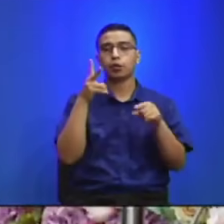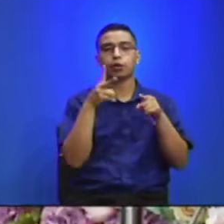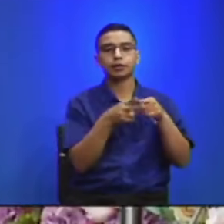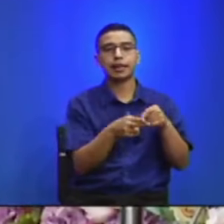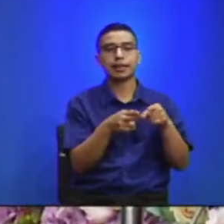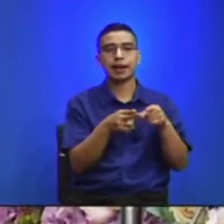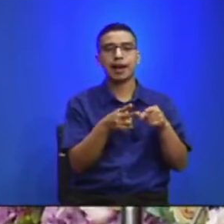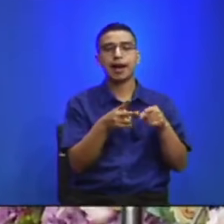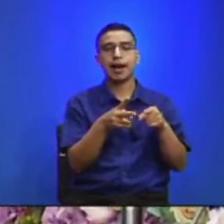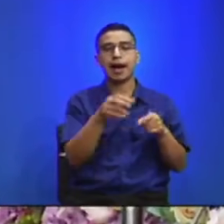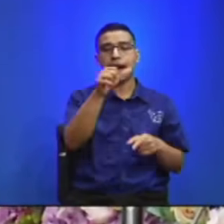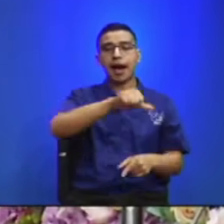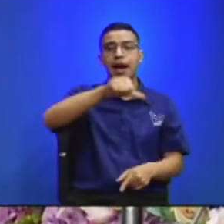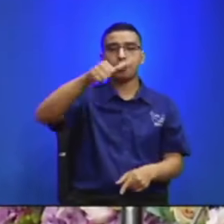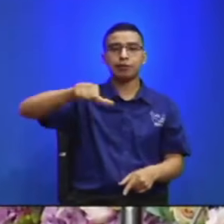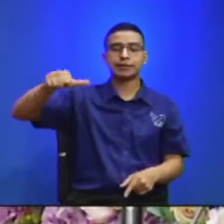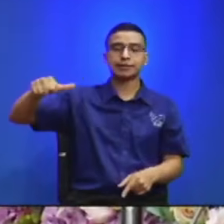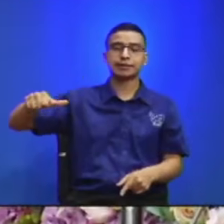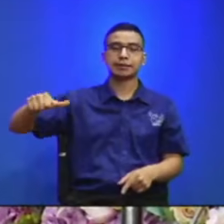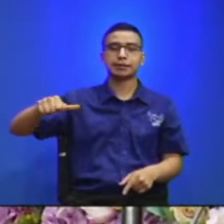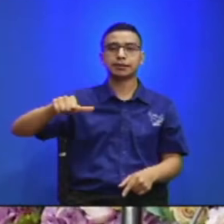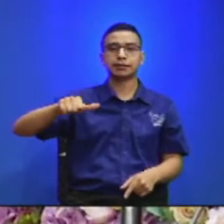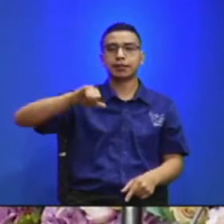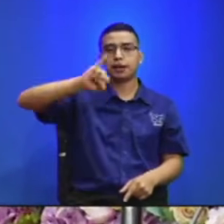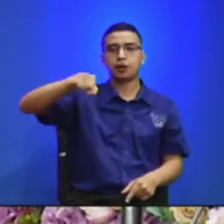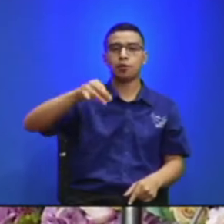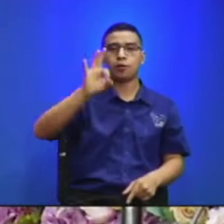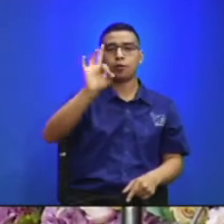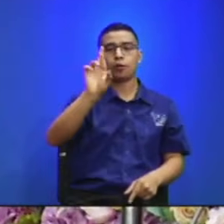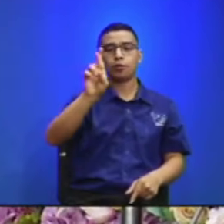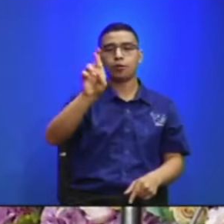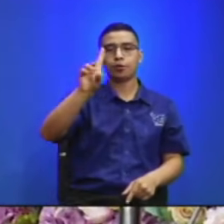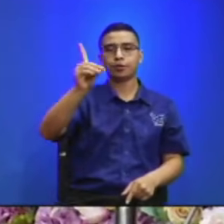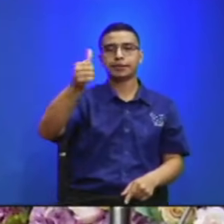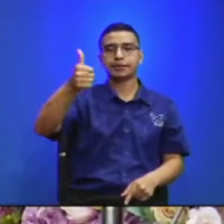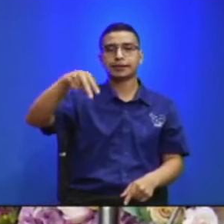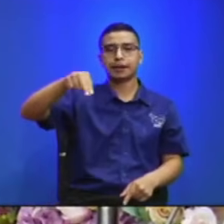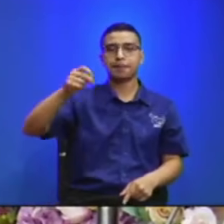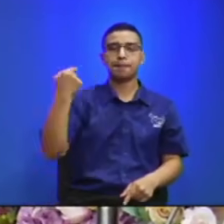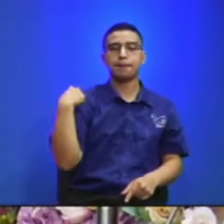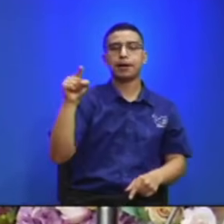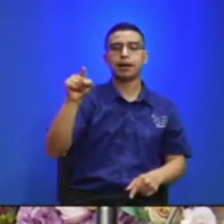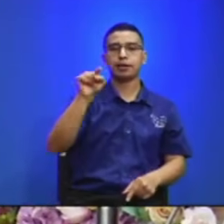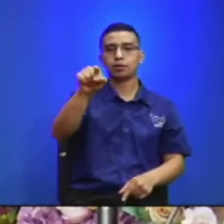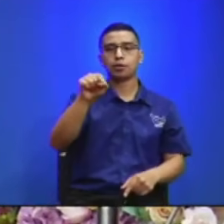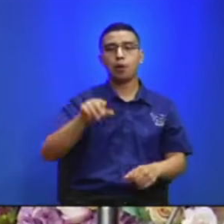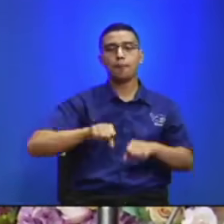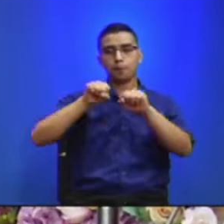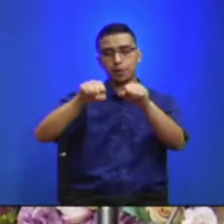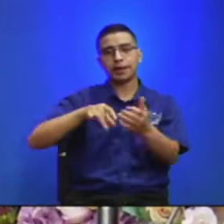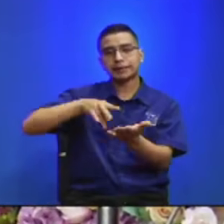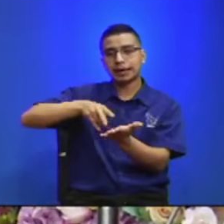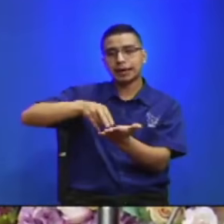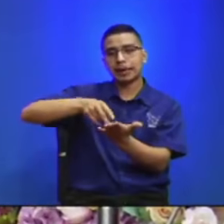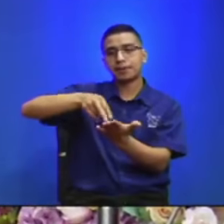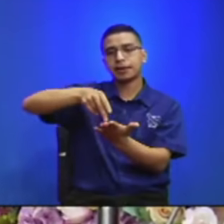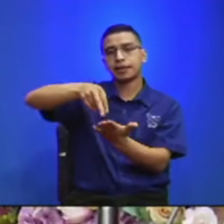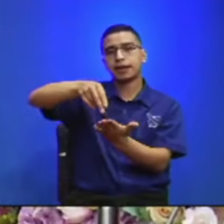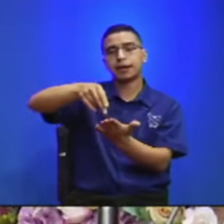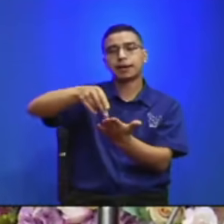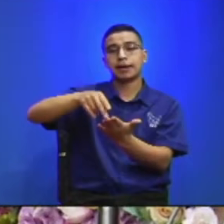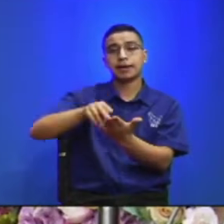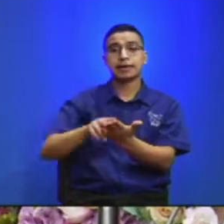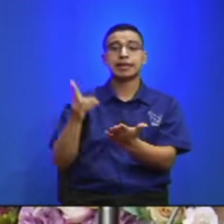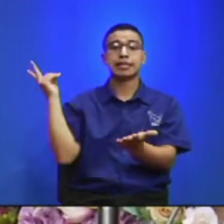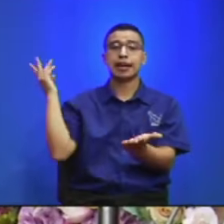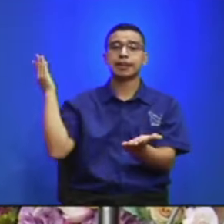aguas del jordán para que tú puedas atravesar hacia la tierra en abundancia y por